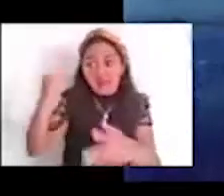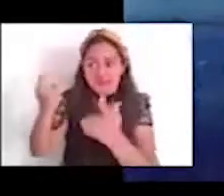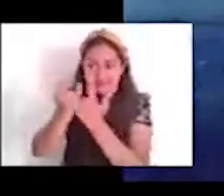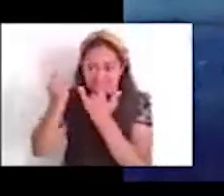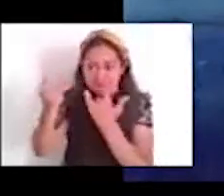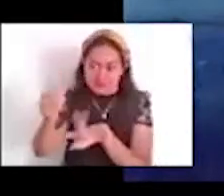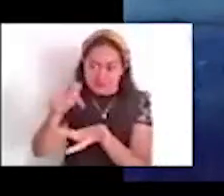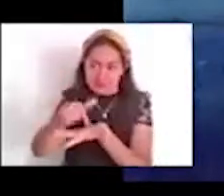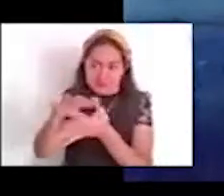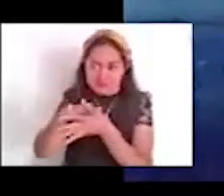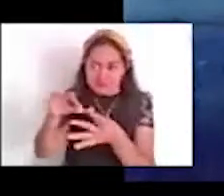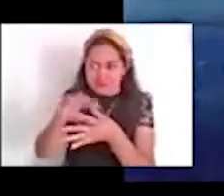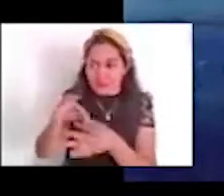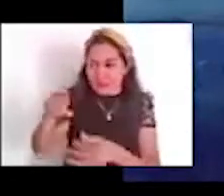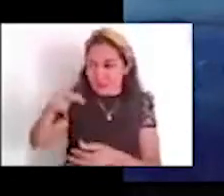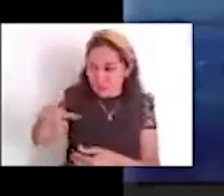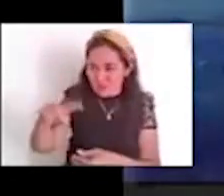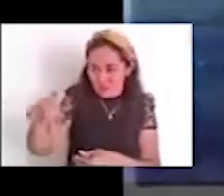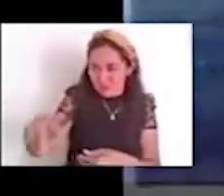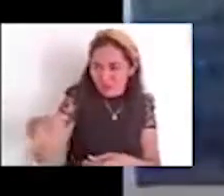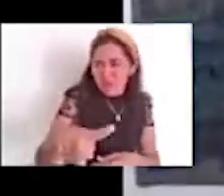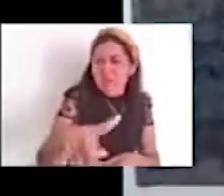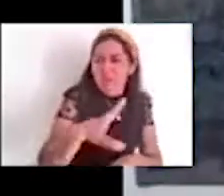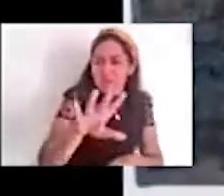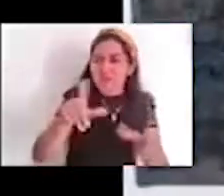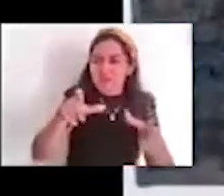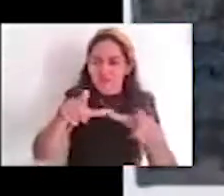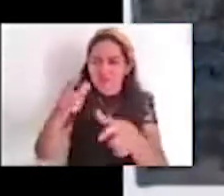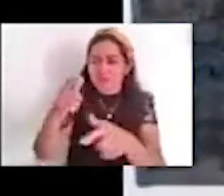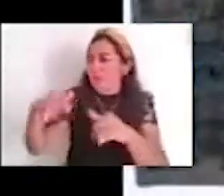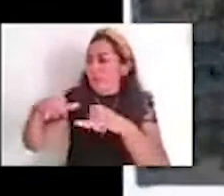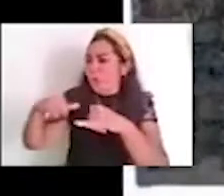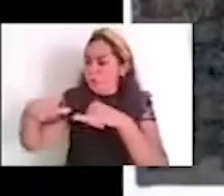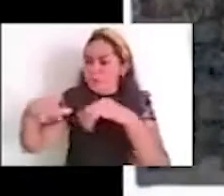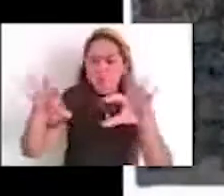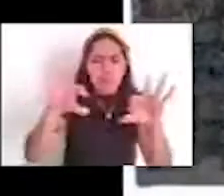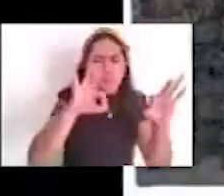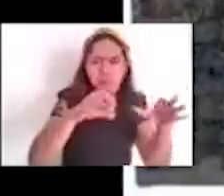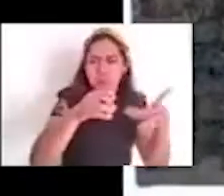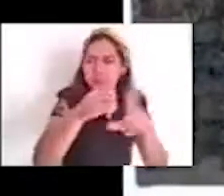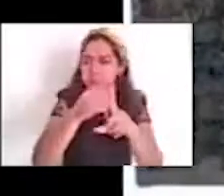los pueblos que les antecedieron. Así,